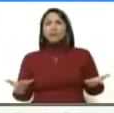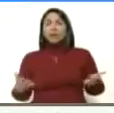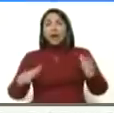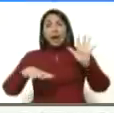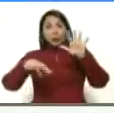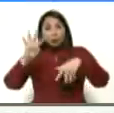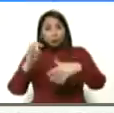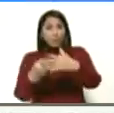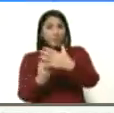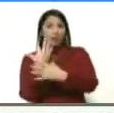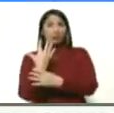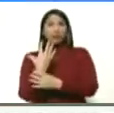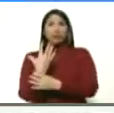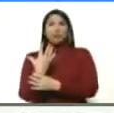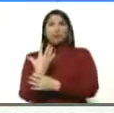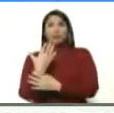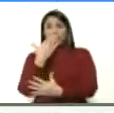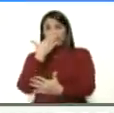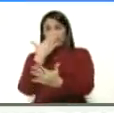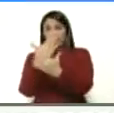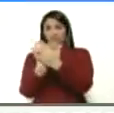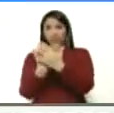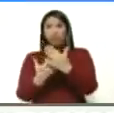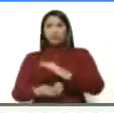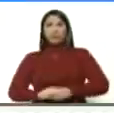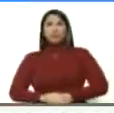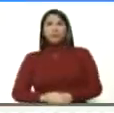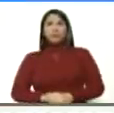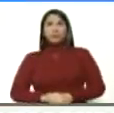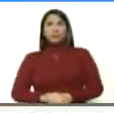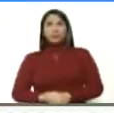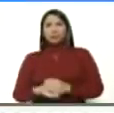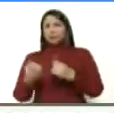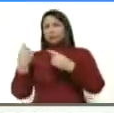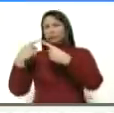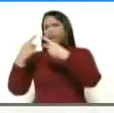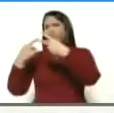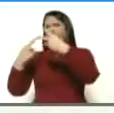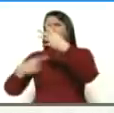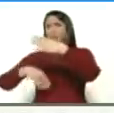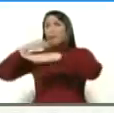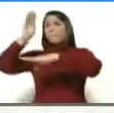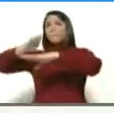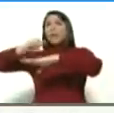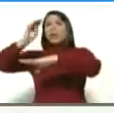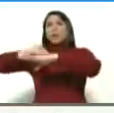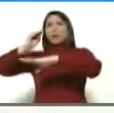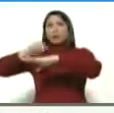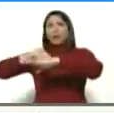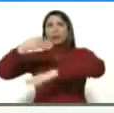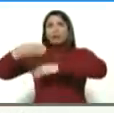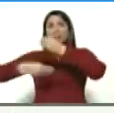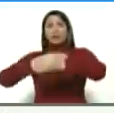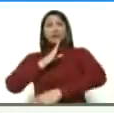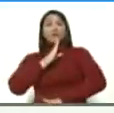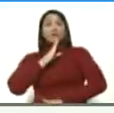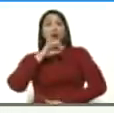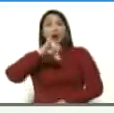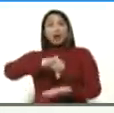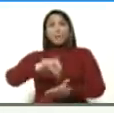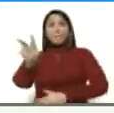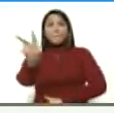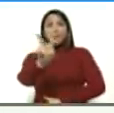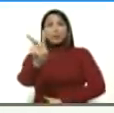mayo, frente a múltiples peticiones que había hecho el Banco Central de